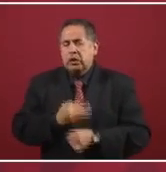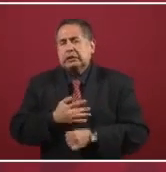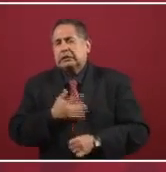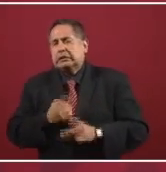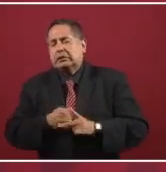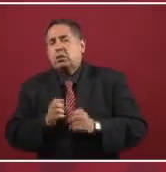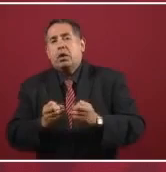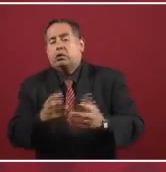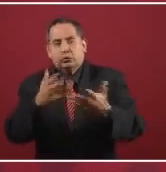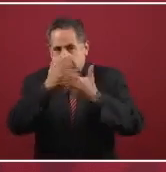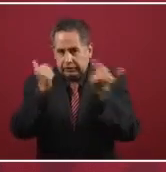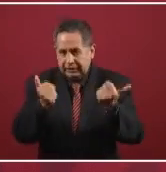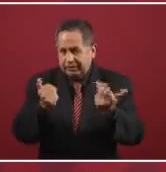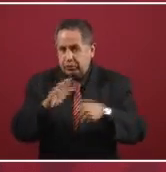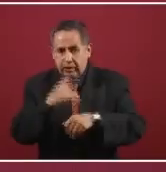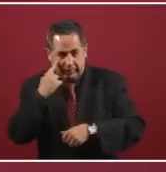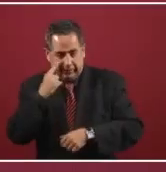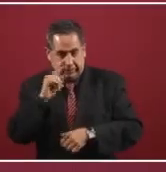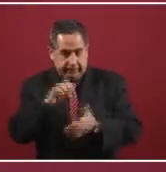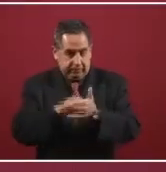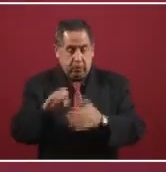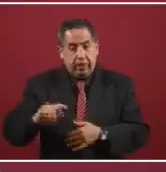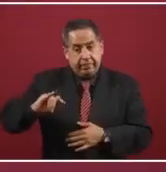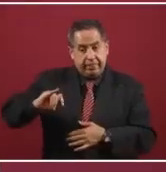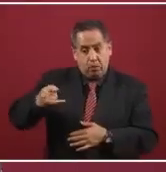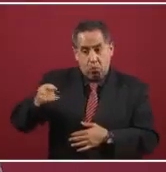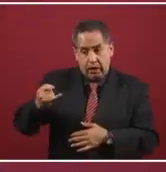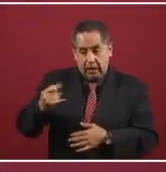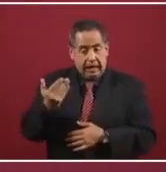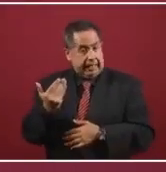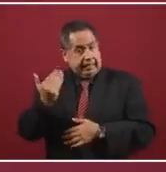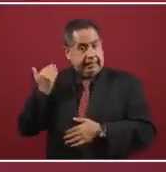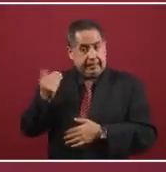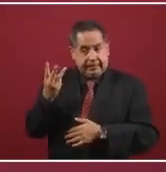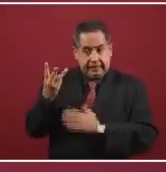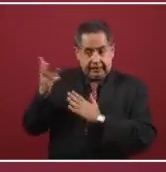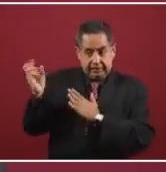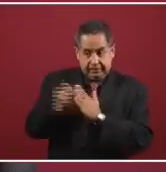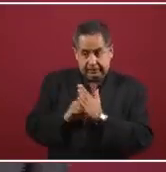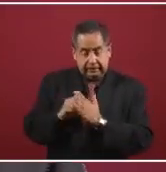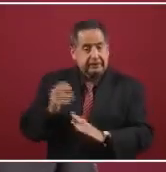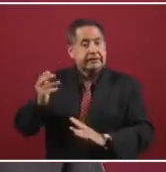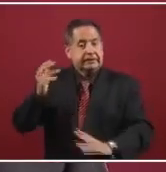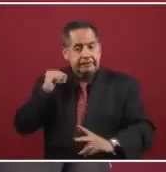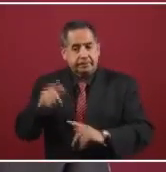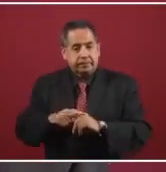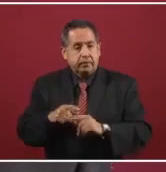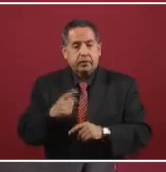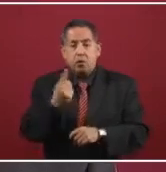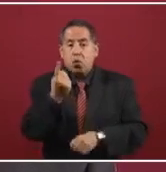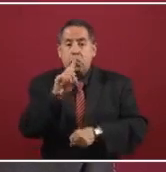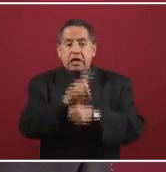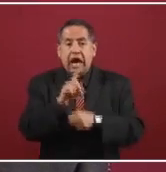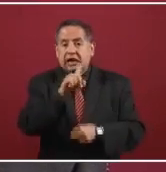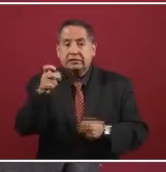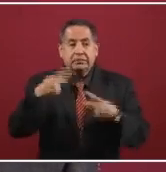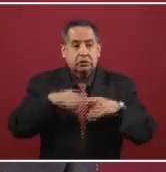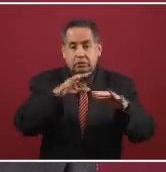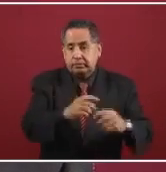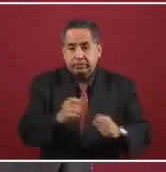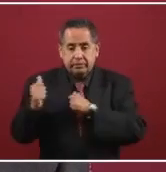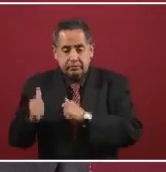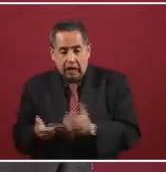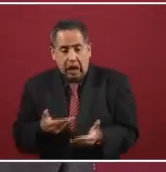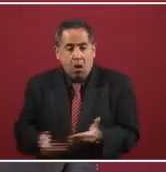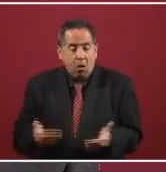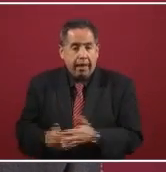un ejemplo. En Tijuana, hace 3 meses, pues había regresos 100 al día. Hoy son